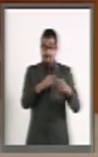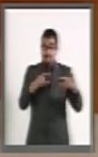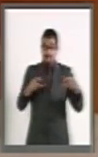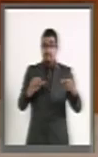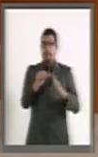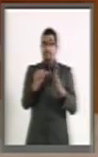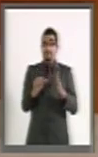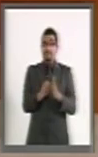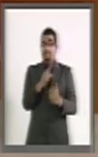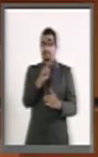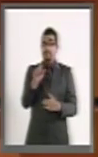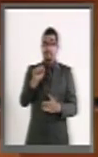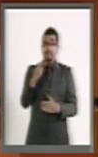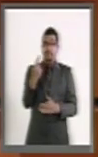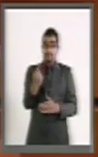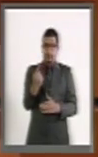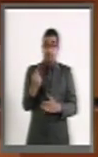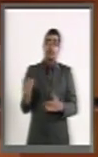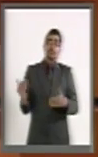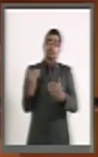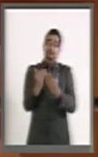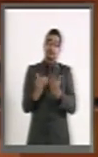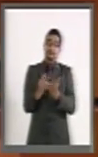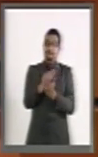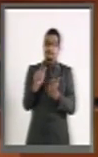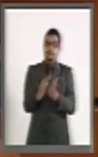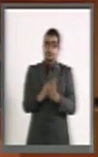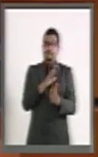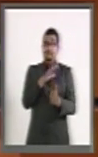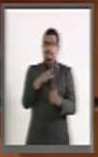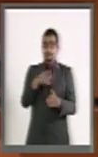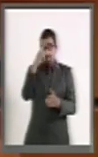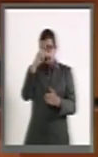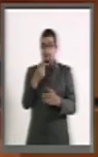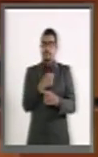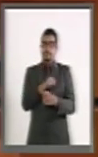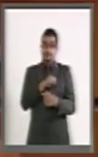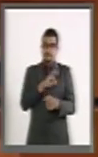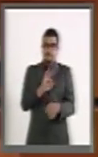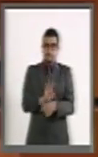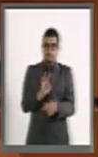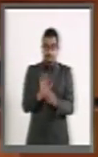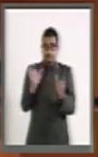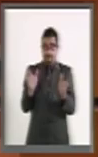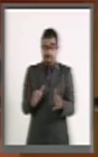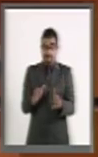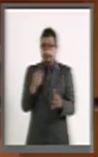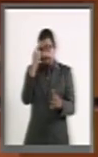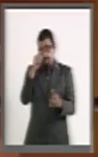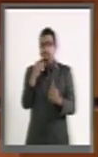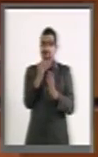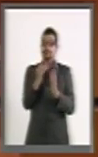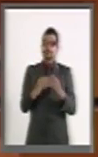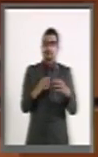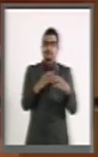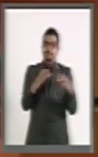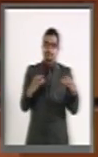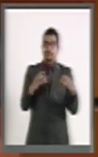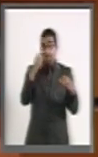artículo 161 de la Ley General de Salud, conforme al capítulo